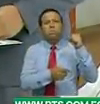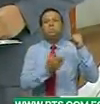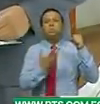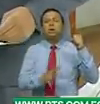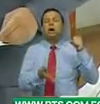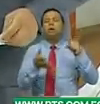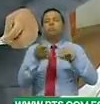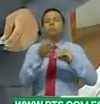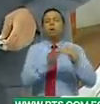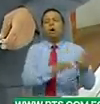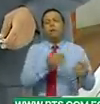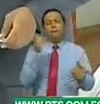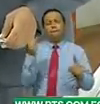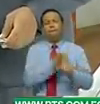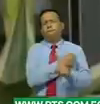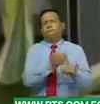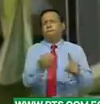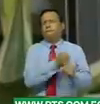extorsivo.